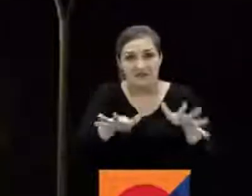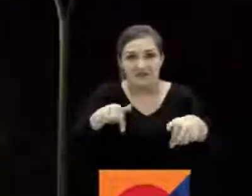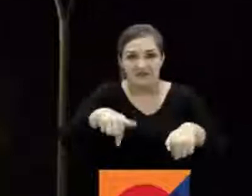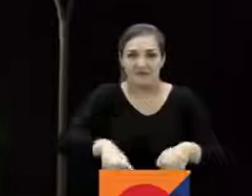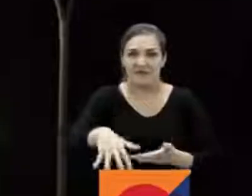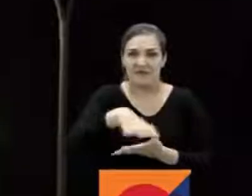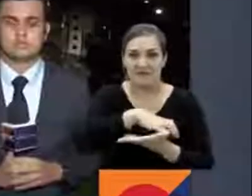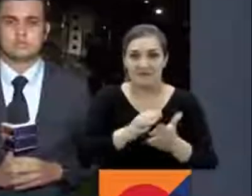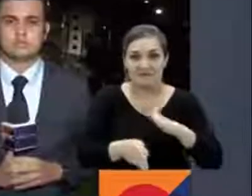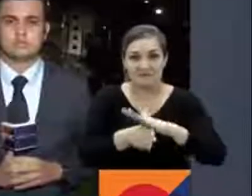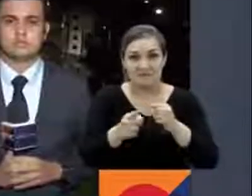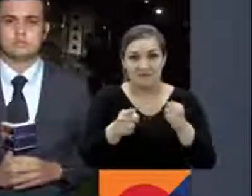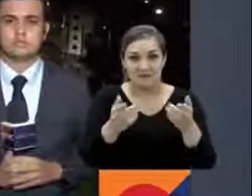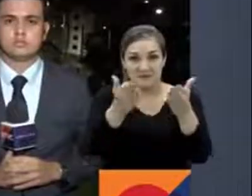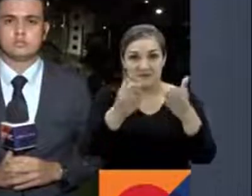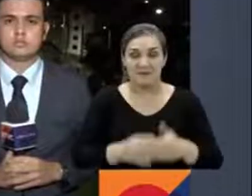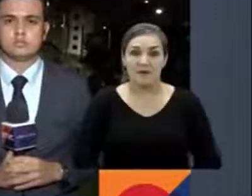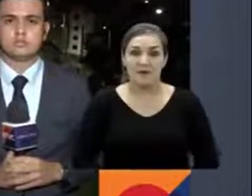en estudio.